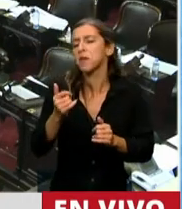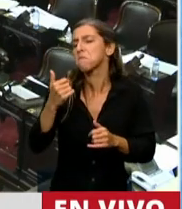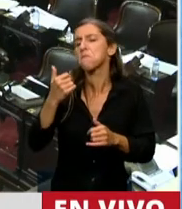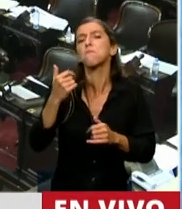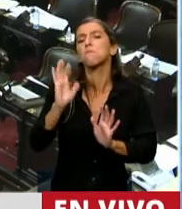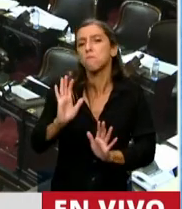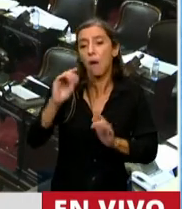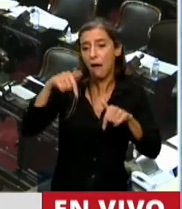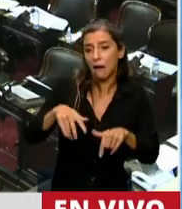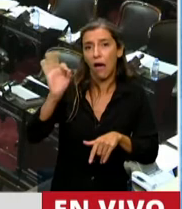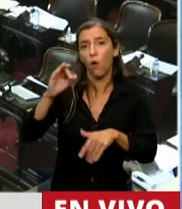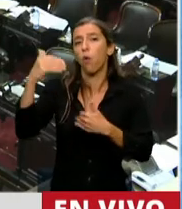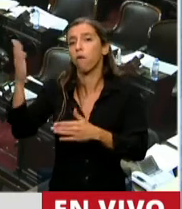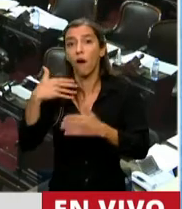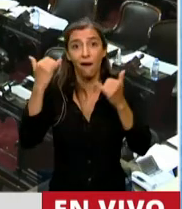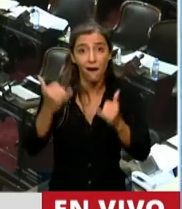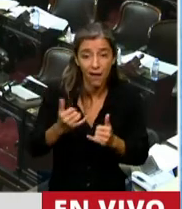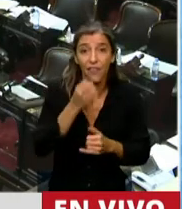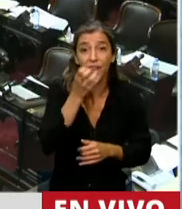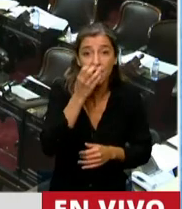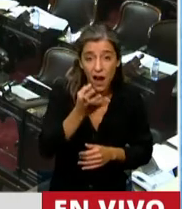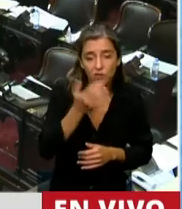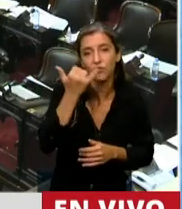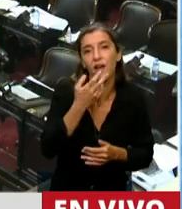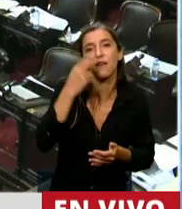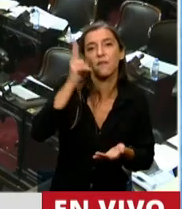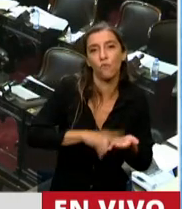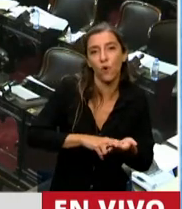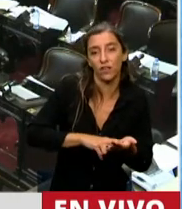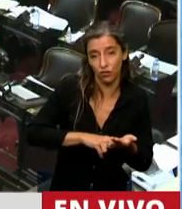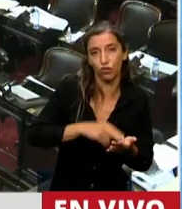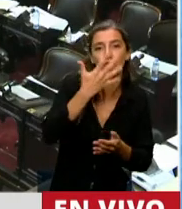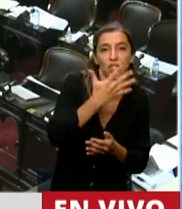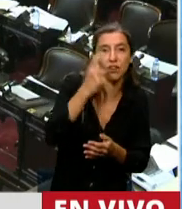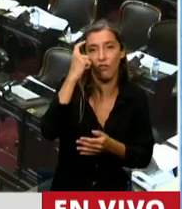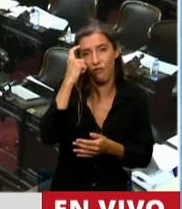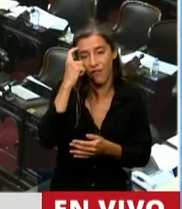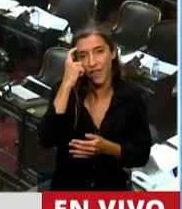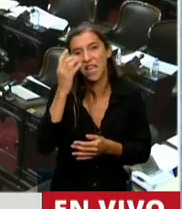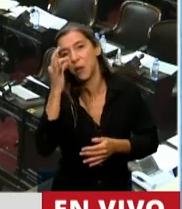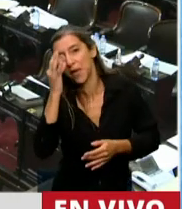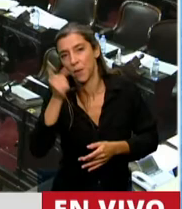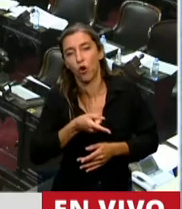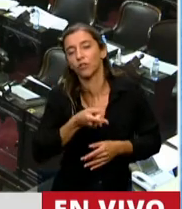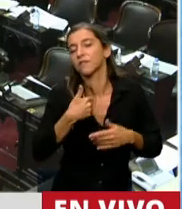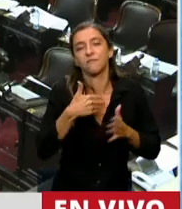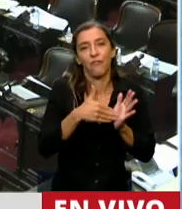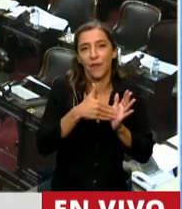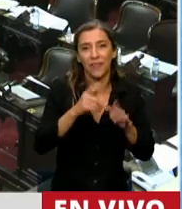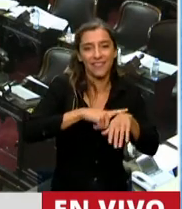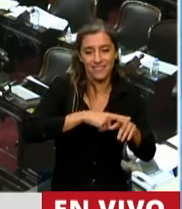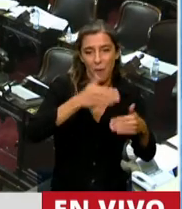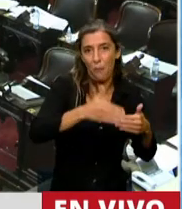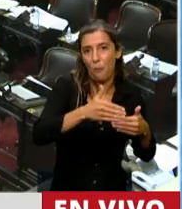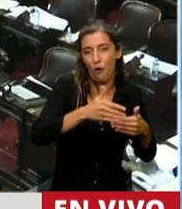país. Este impuesto del 5, del 10 o del 20, según sea el plazo en que se acoja